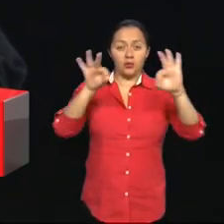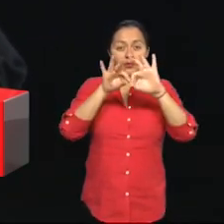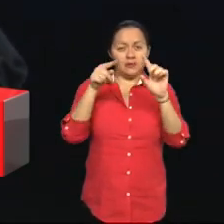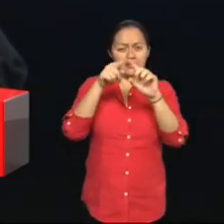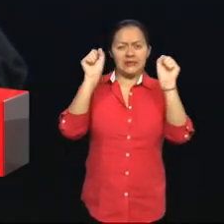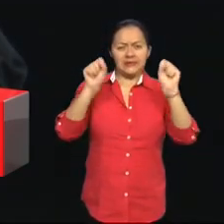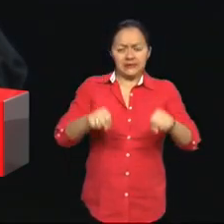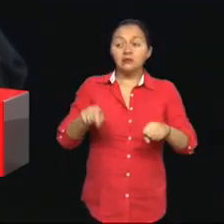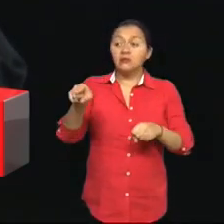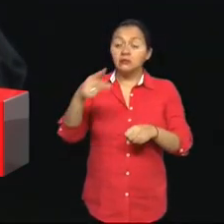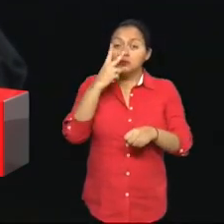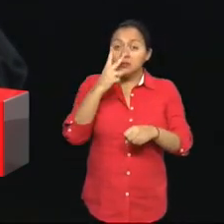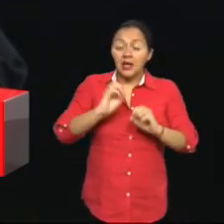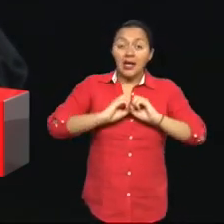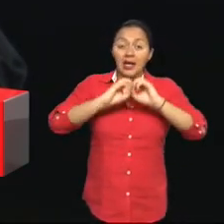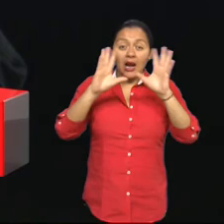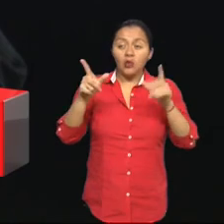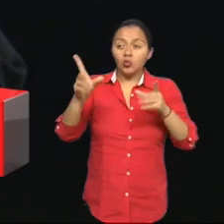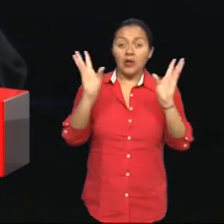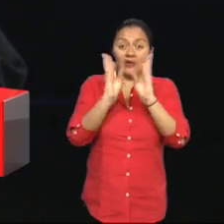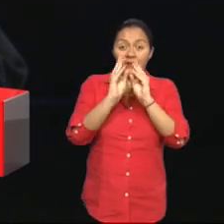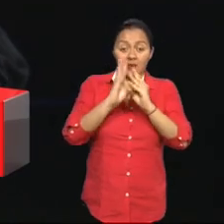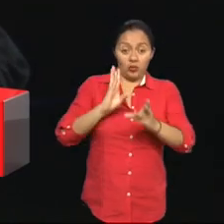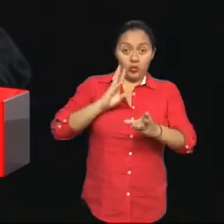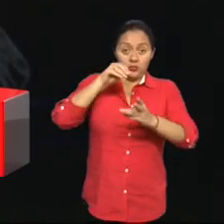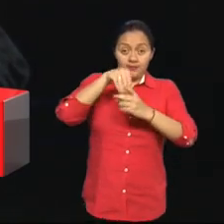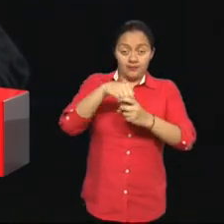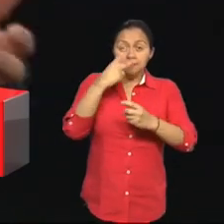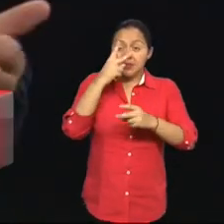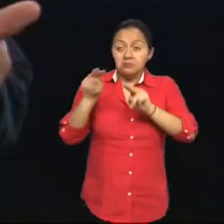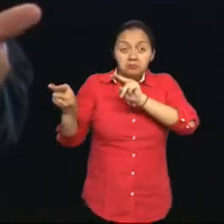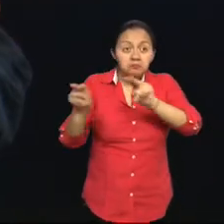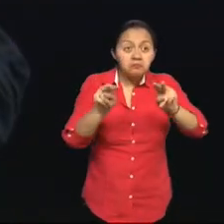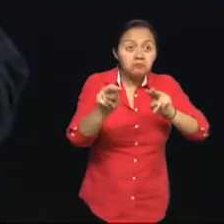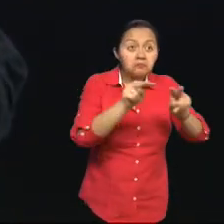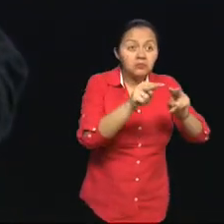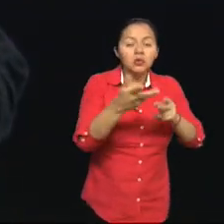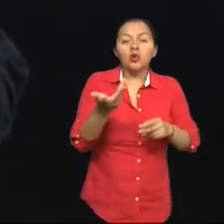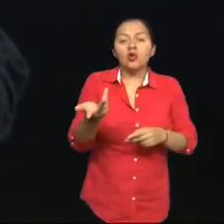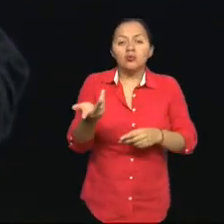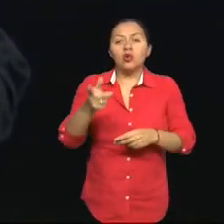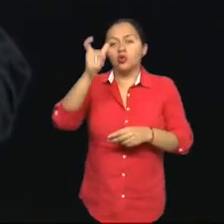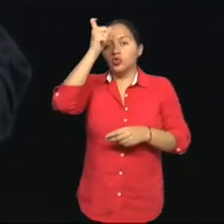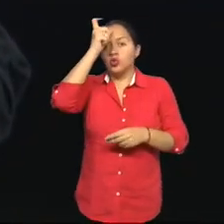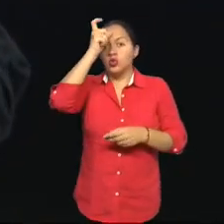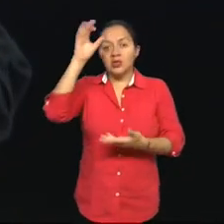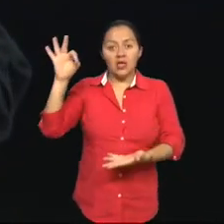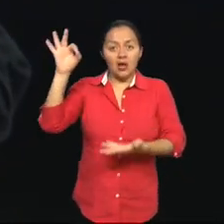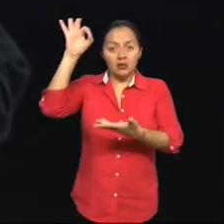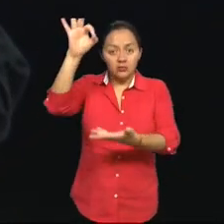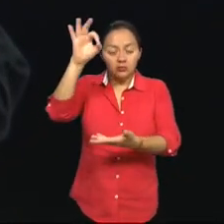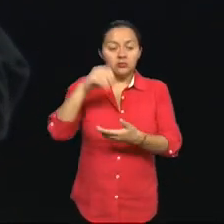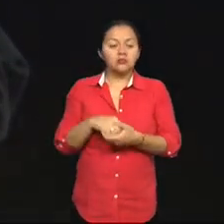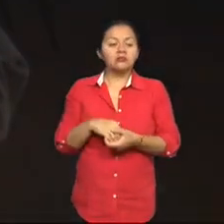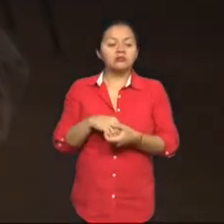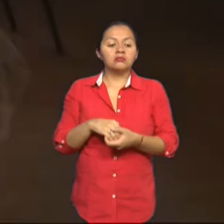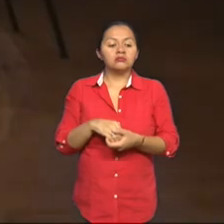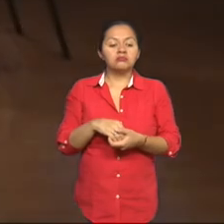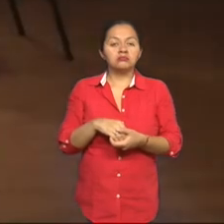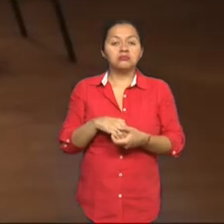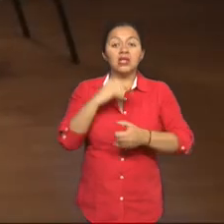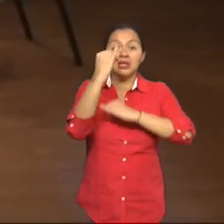¿Qué consideras que dentro de los eventos que hemos visto representaciones en Turquía, si no me equivoco, hemos tenido